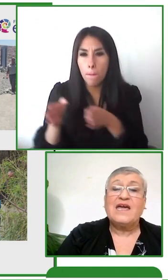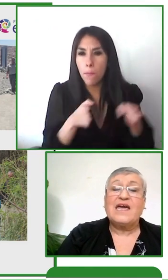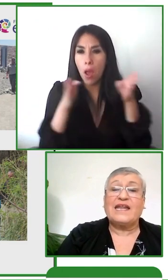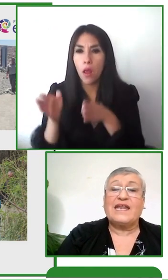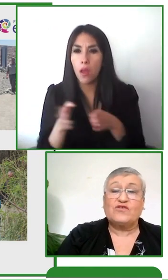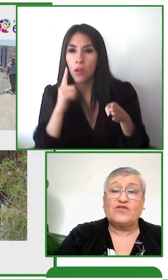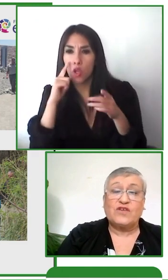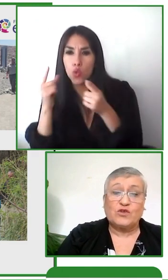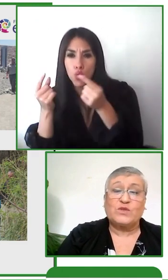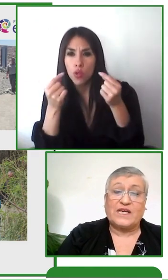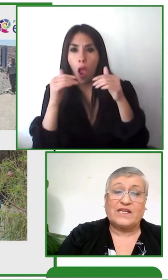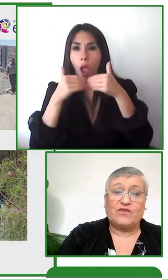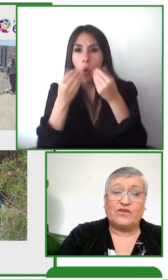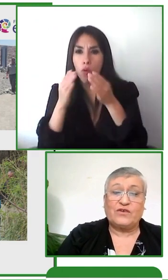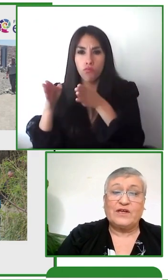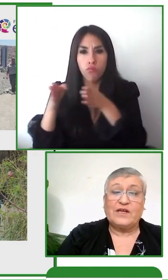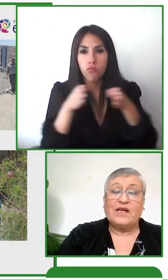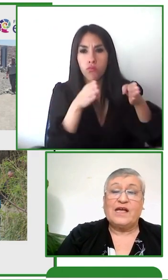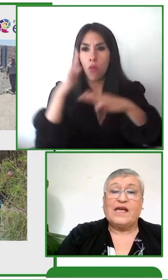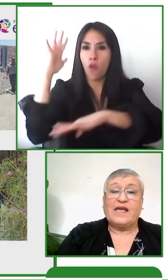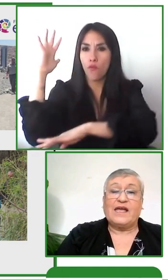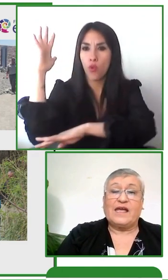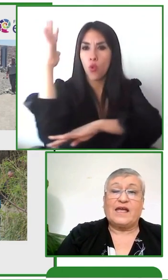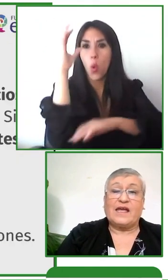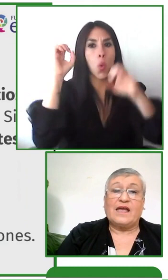límite en sus territorios.